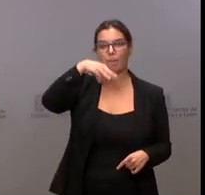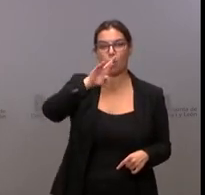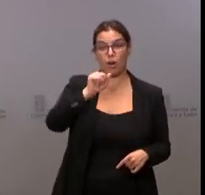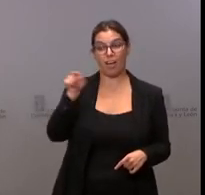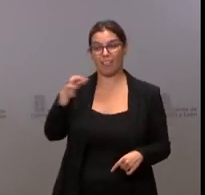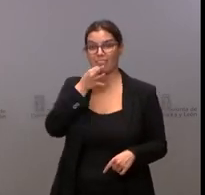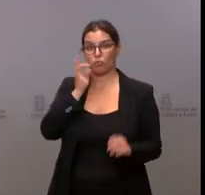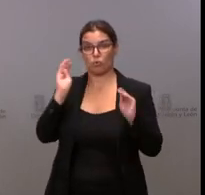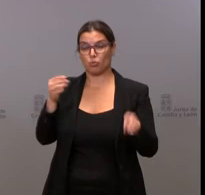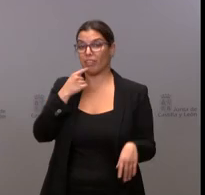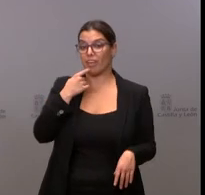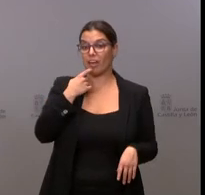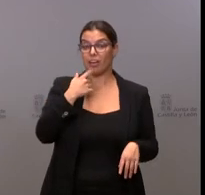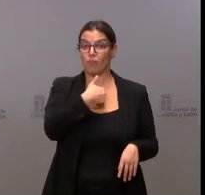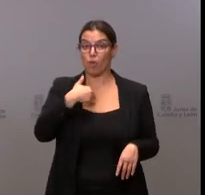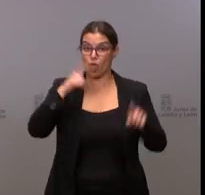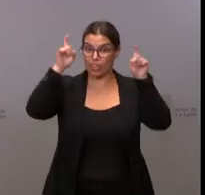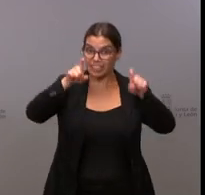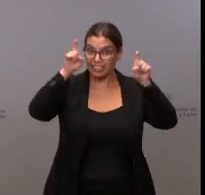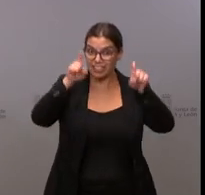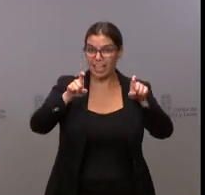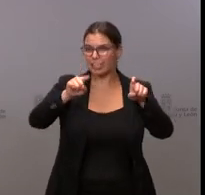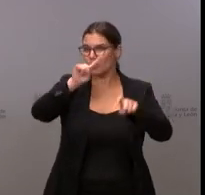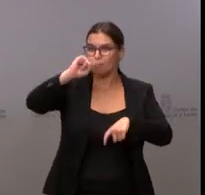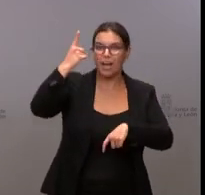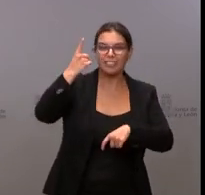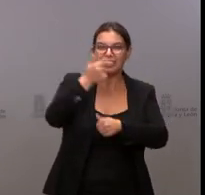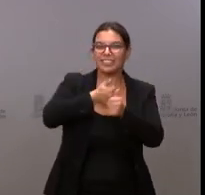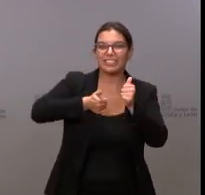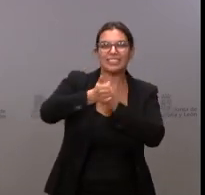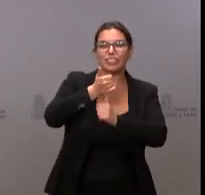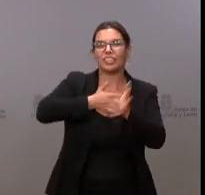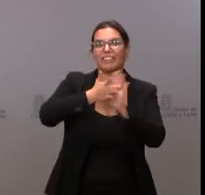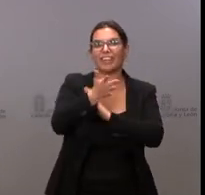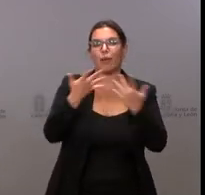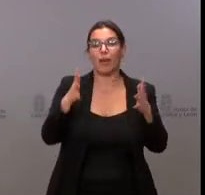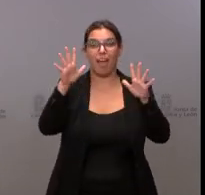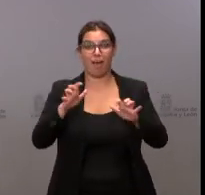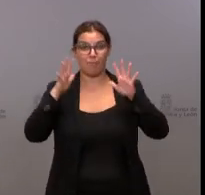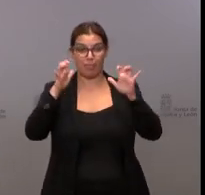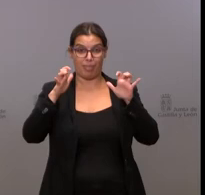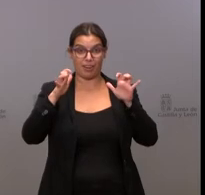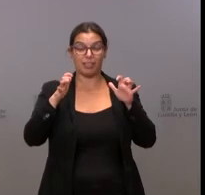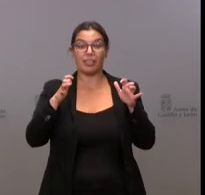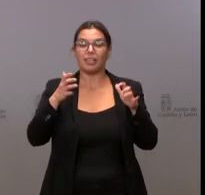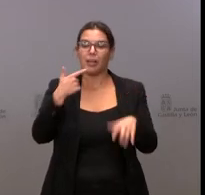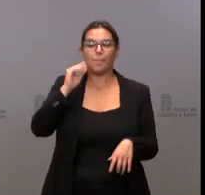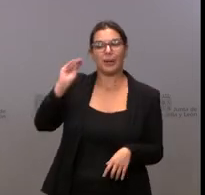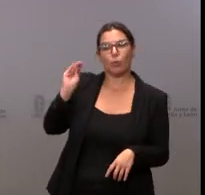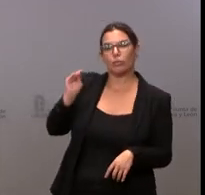que enseñar es ante todo y sobre todo aprender y a la pregunta de si la política